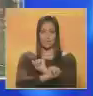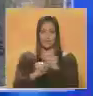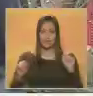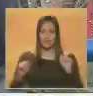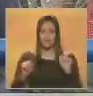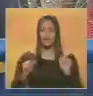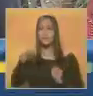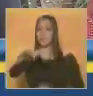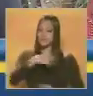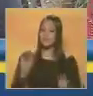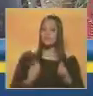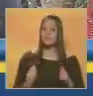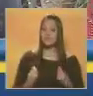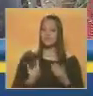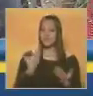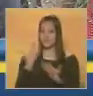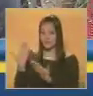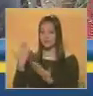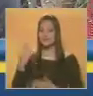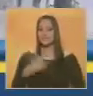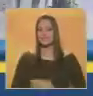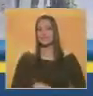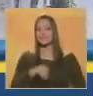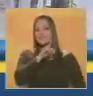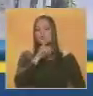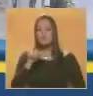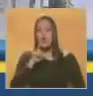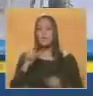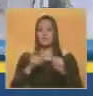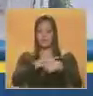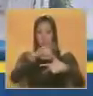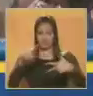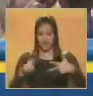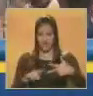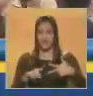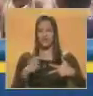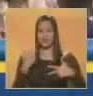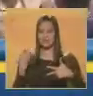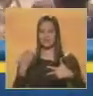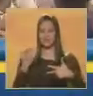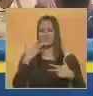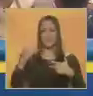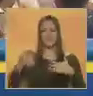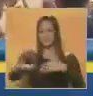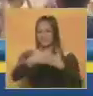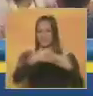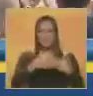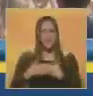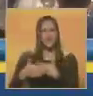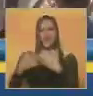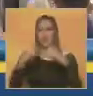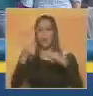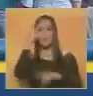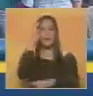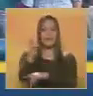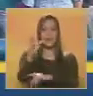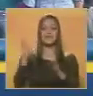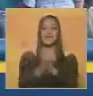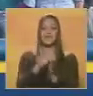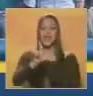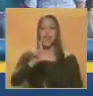mañana, habitantes de Las Minas, Las Marías y Terrazas de Guaycoco trancaron varios puntos de la carretera Petare-Santa